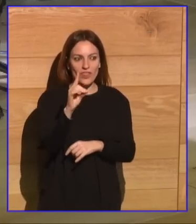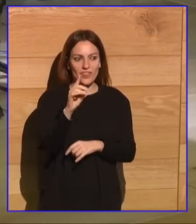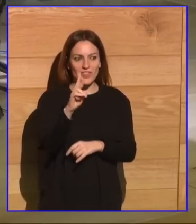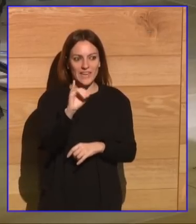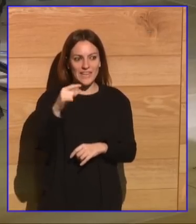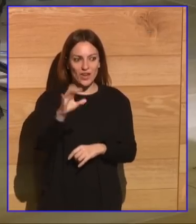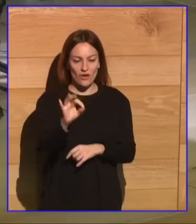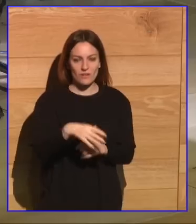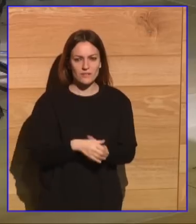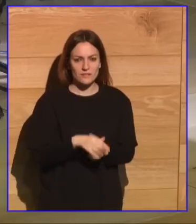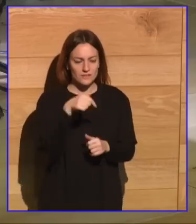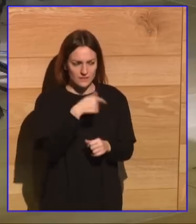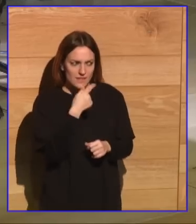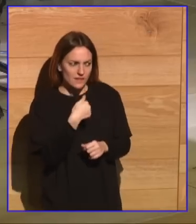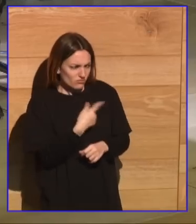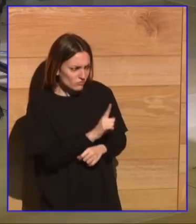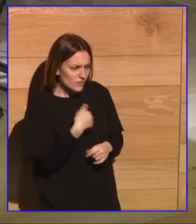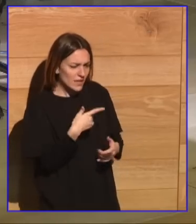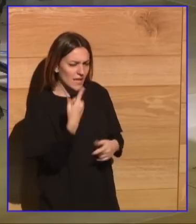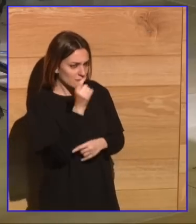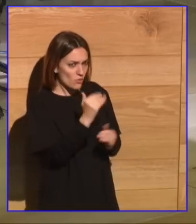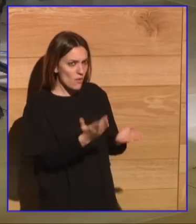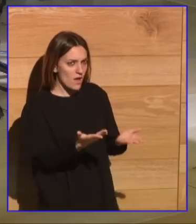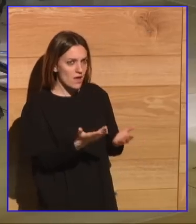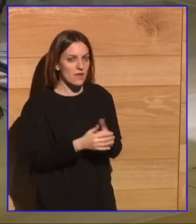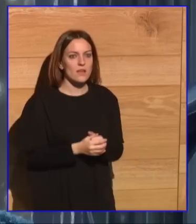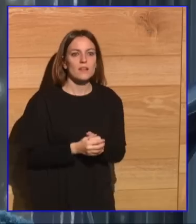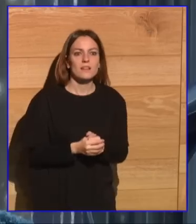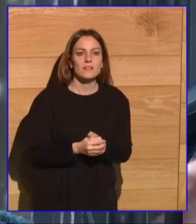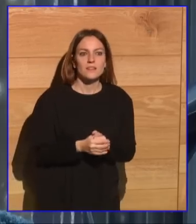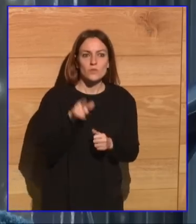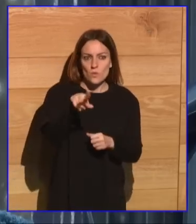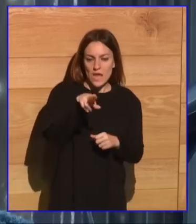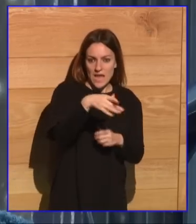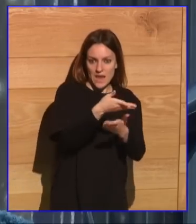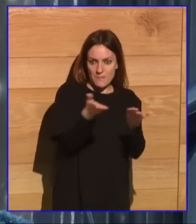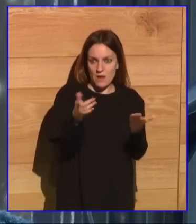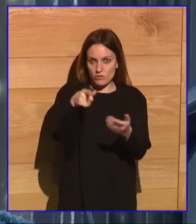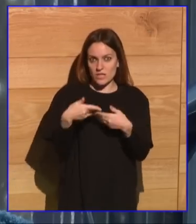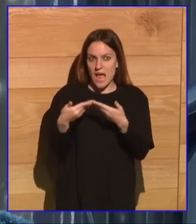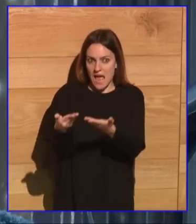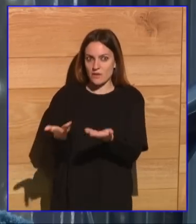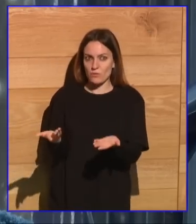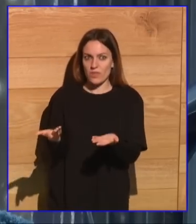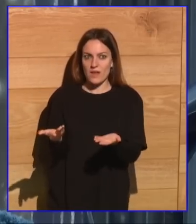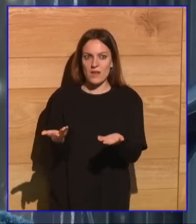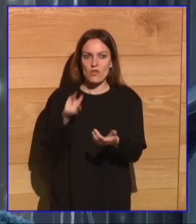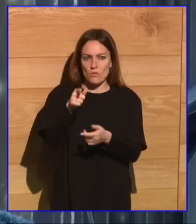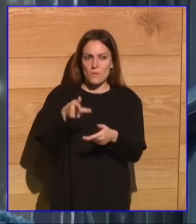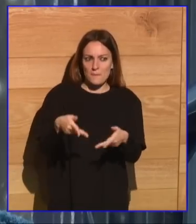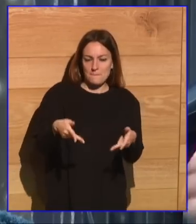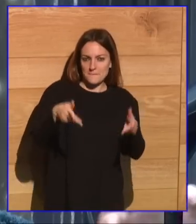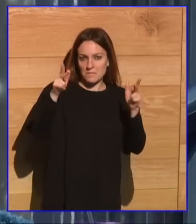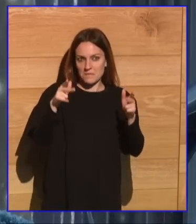si quisiera, ¿Me estás saltando a mí, Juan? a tus hermanos los ayudas, ¿no? O sea, quiero decir, no los dejas que vivan una